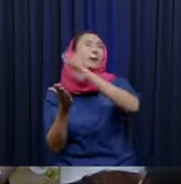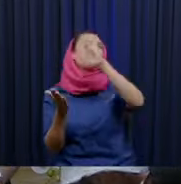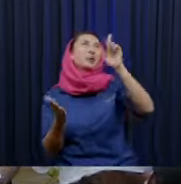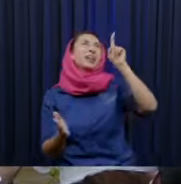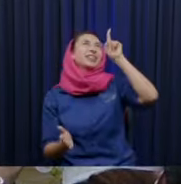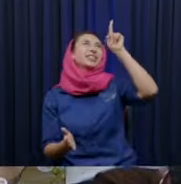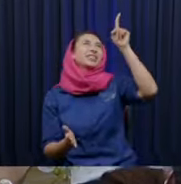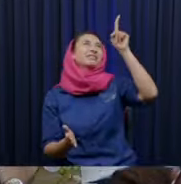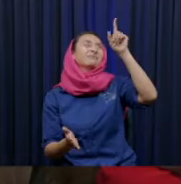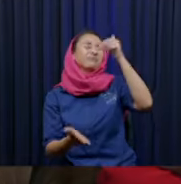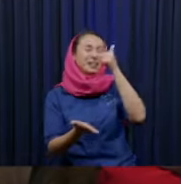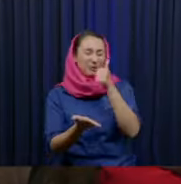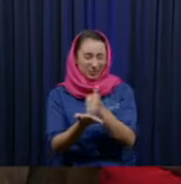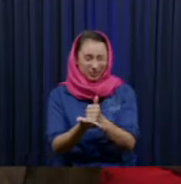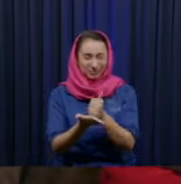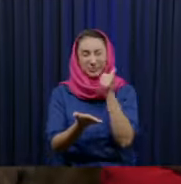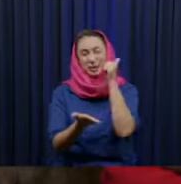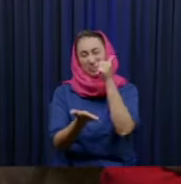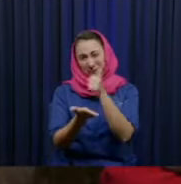gloria. Amén.